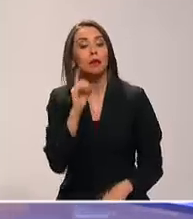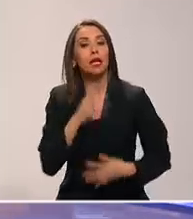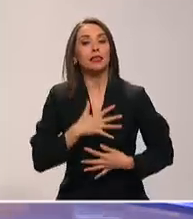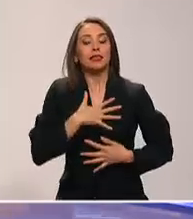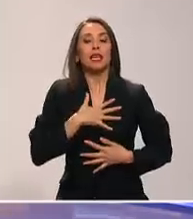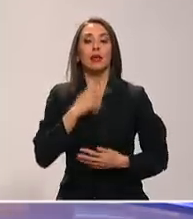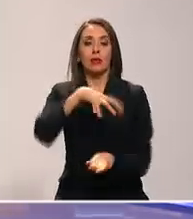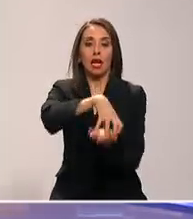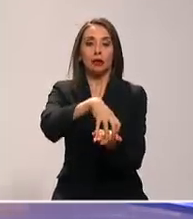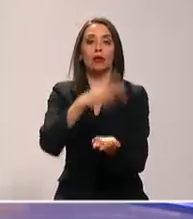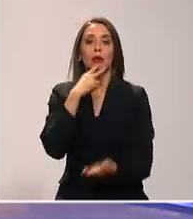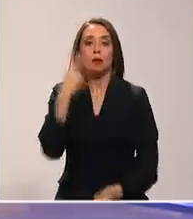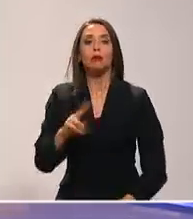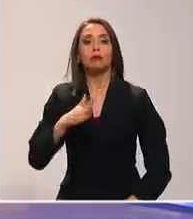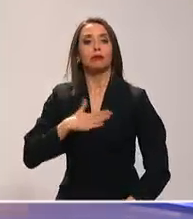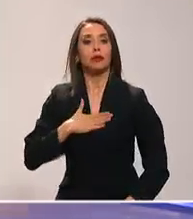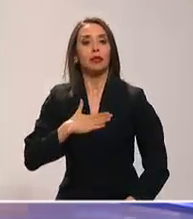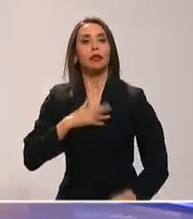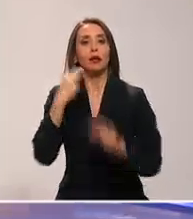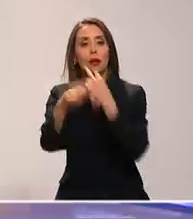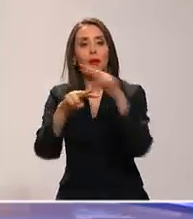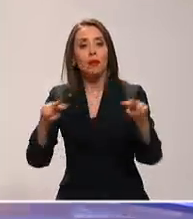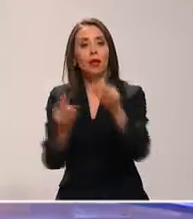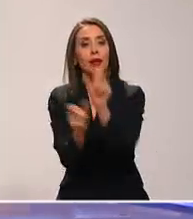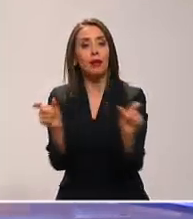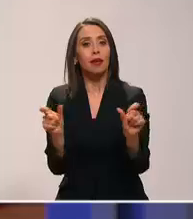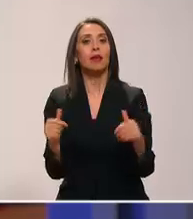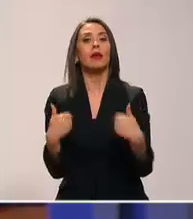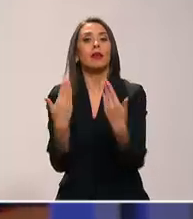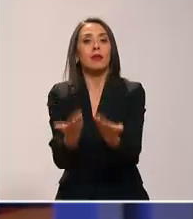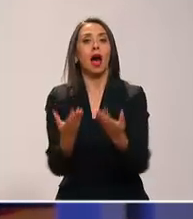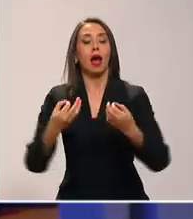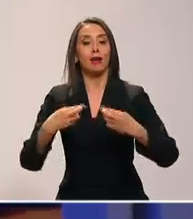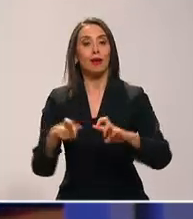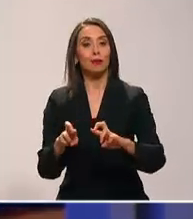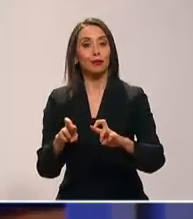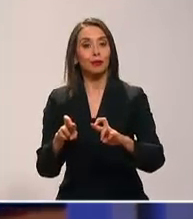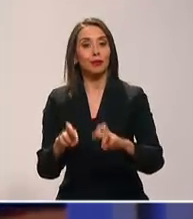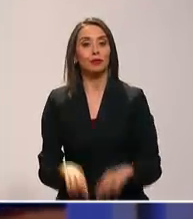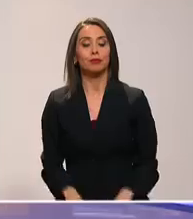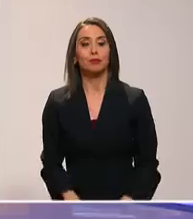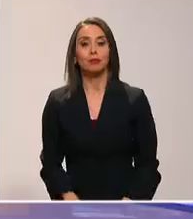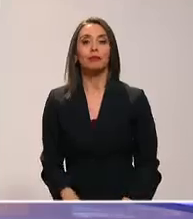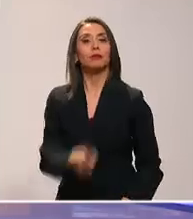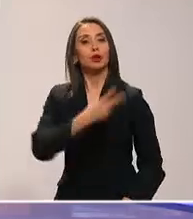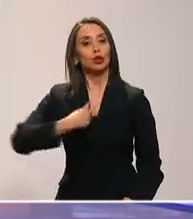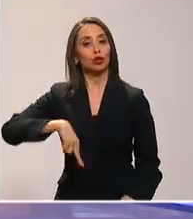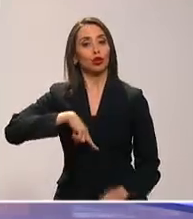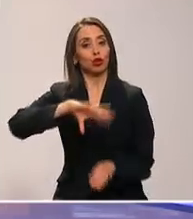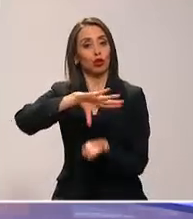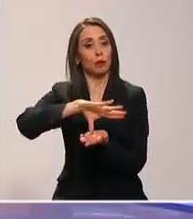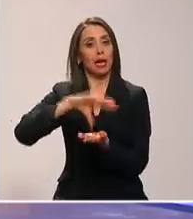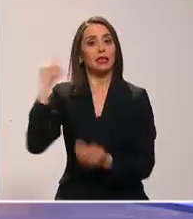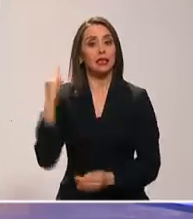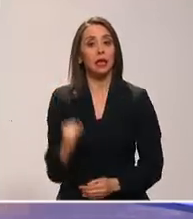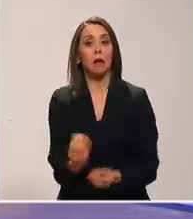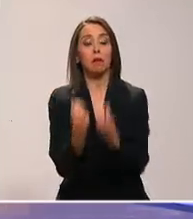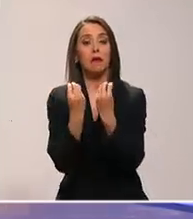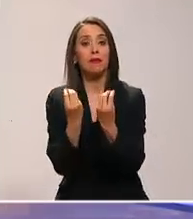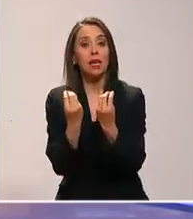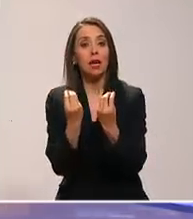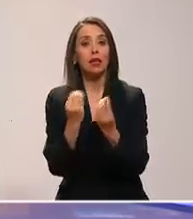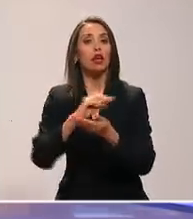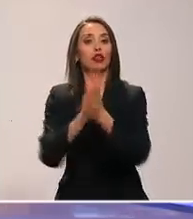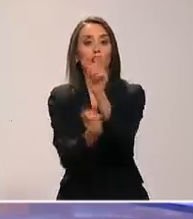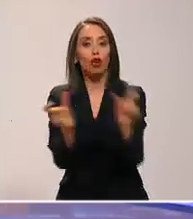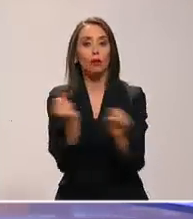que esa ciudad también les pertenece, que es de ellos que les da las oportunidades. A nosotros como país nos ha ido siempre bien